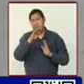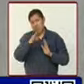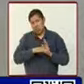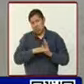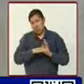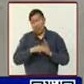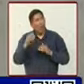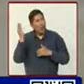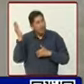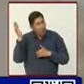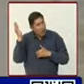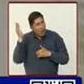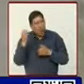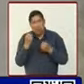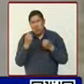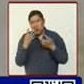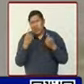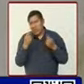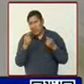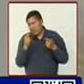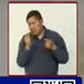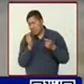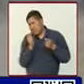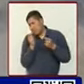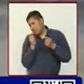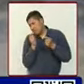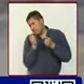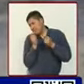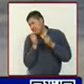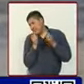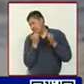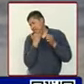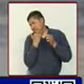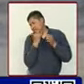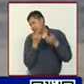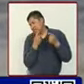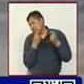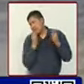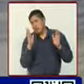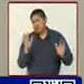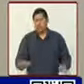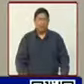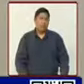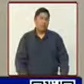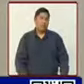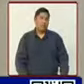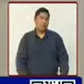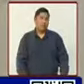generar esta trancadera. Varios tratan de esquivar el lodo y el agua que está en la vía troncal.